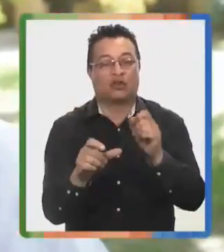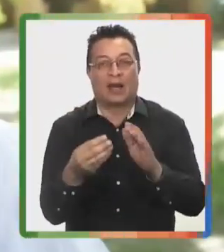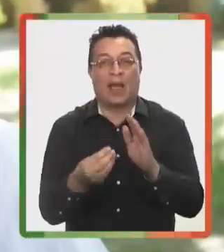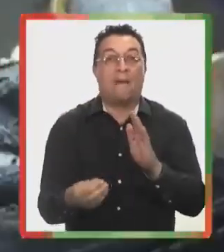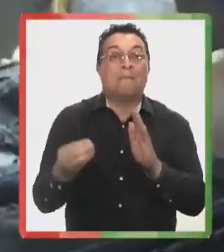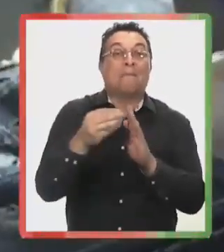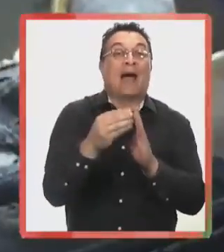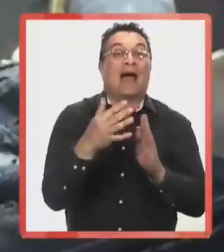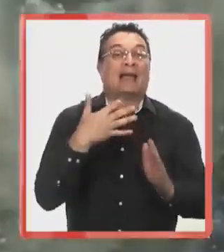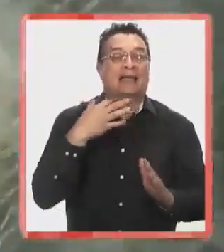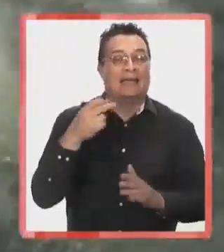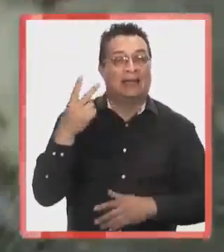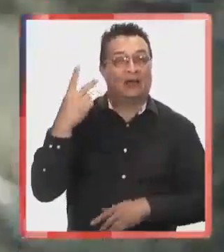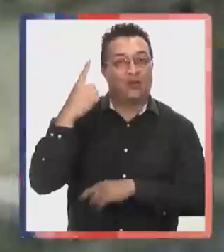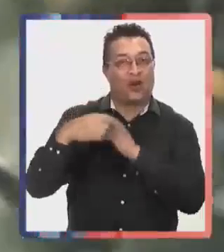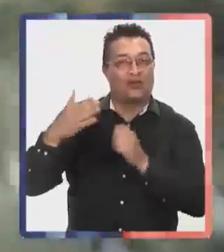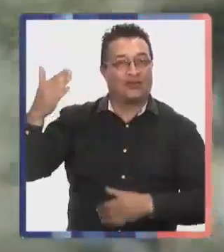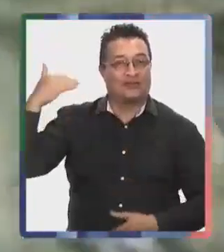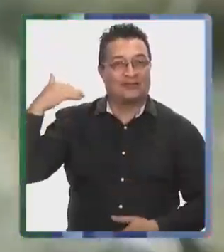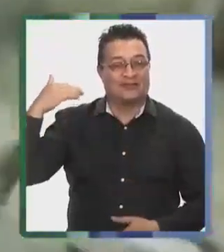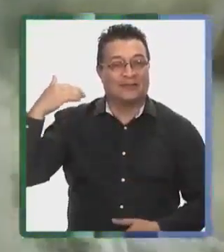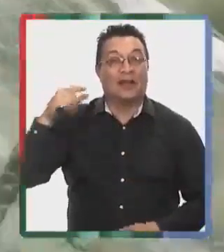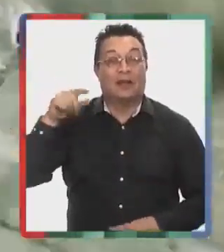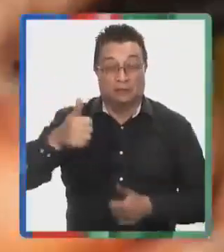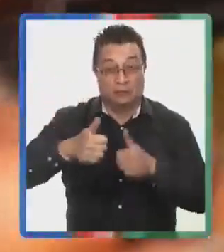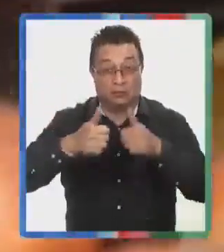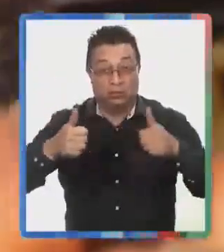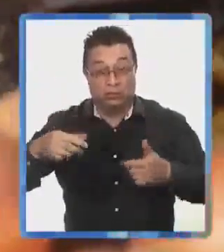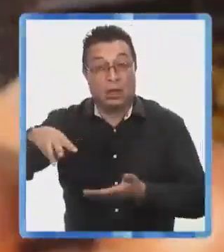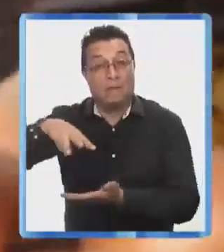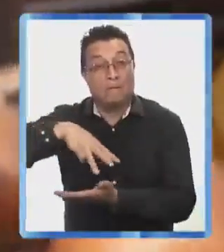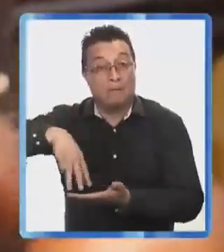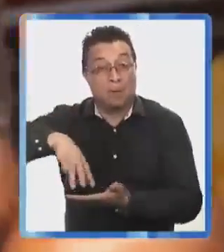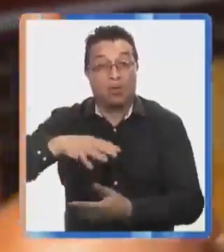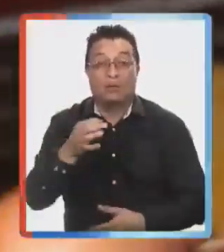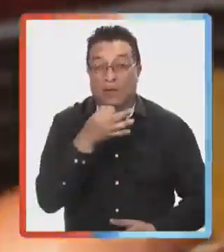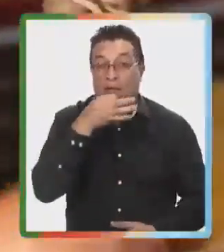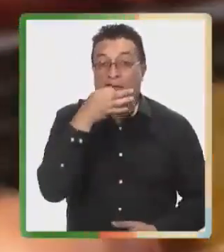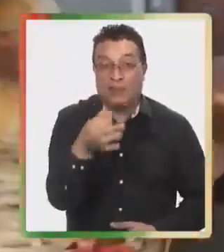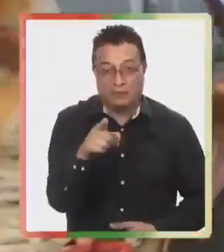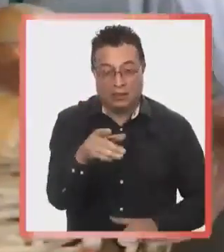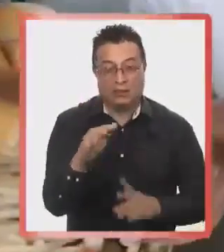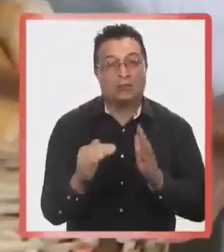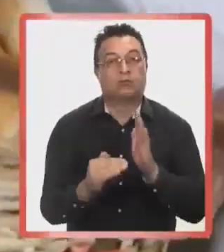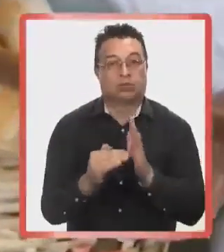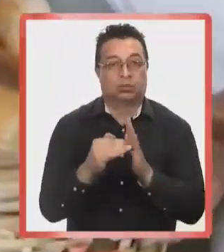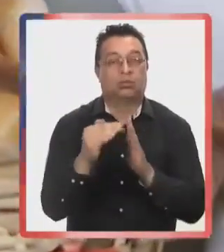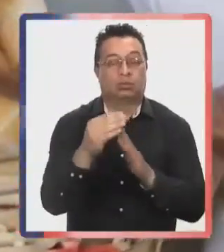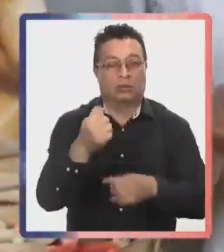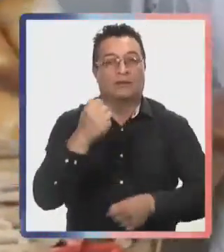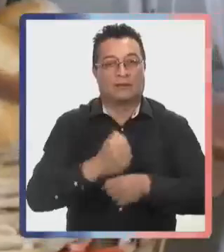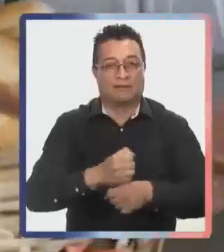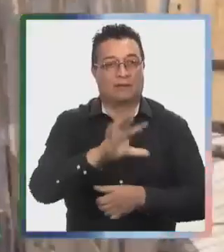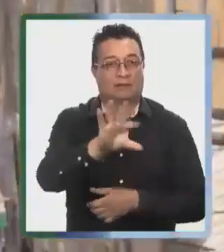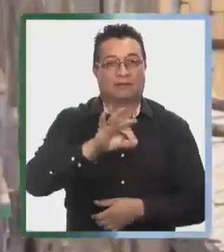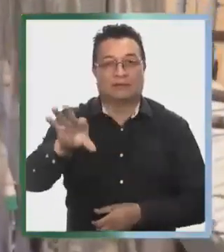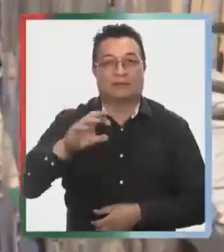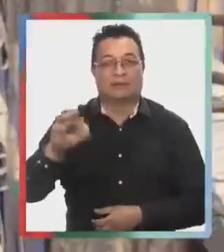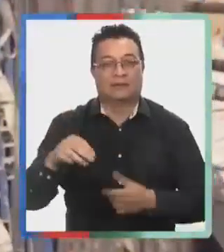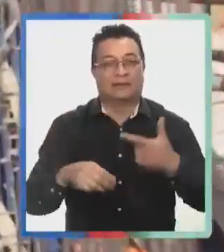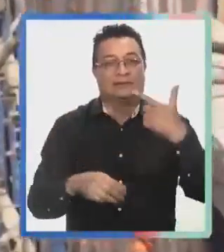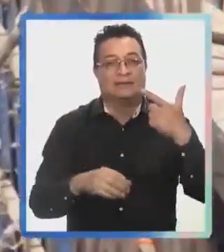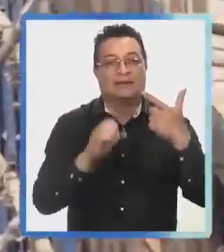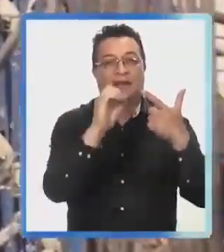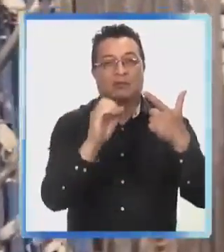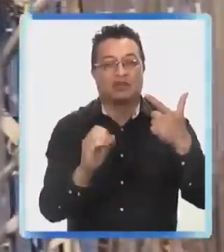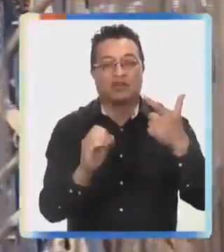12 meses. Autoridades en el Maule precisan que este aumento obedece al alza de la fuerza de trabajo en un 7% y